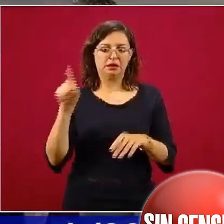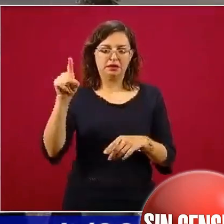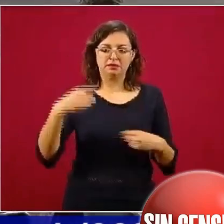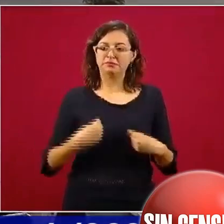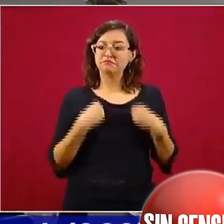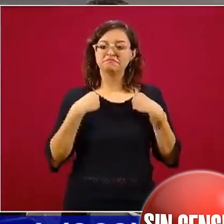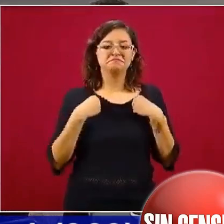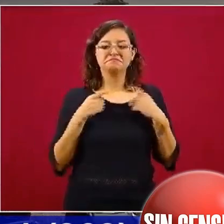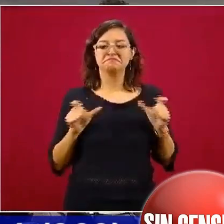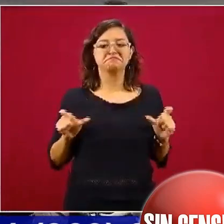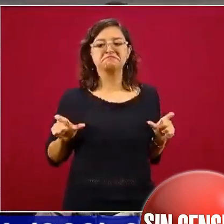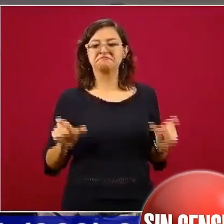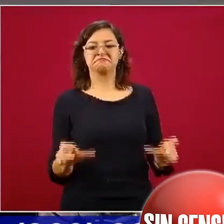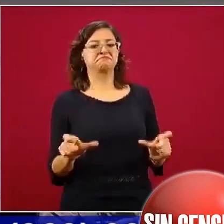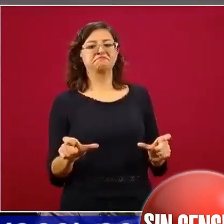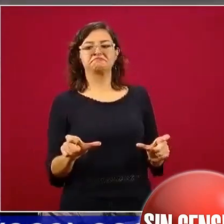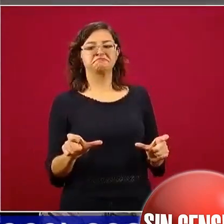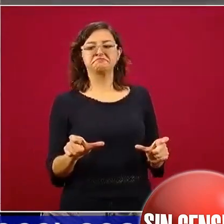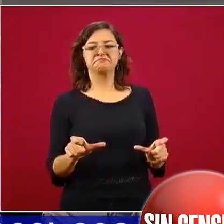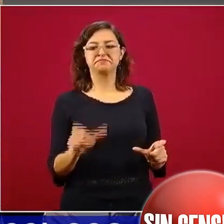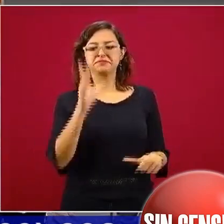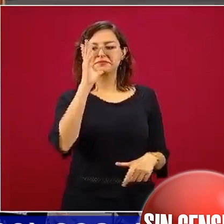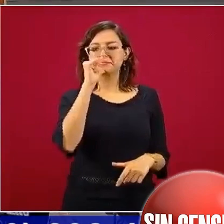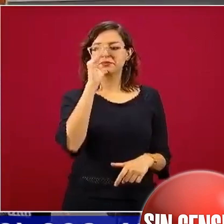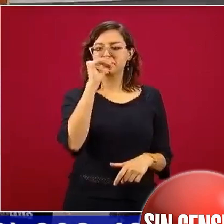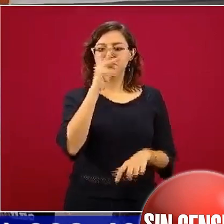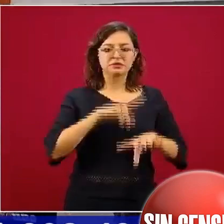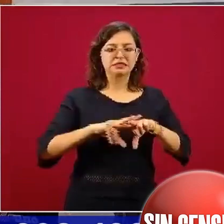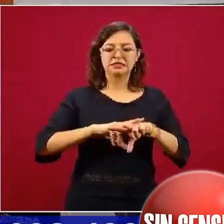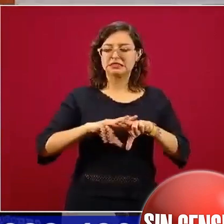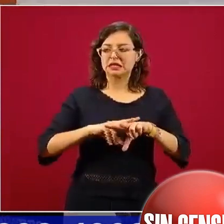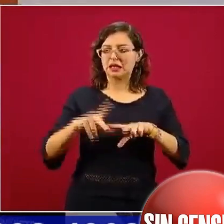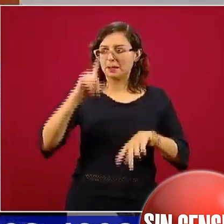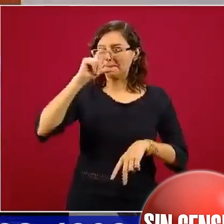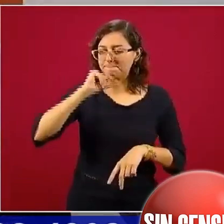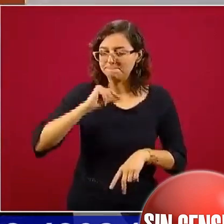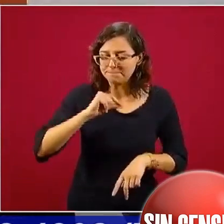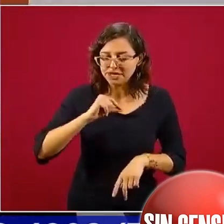y ya no puede seguir en tren a Veracruz